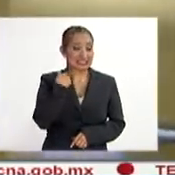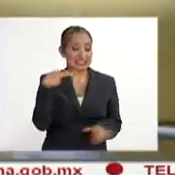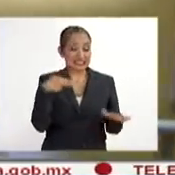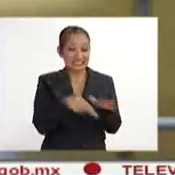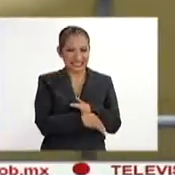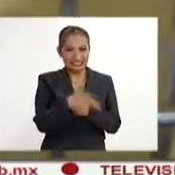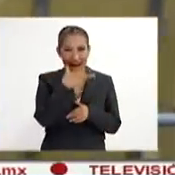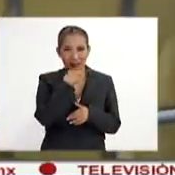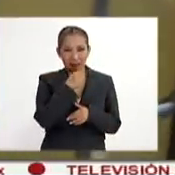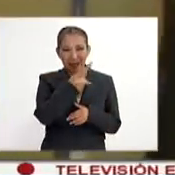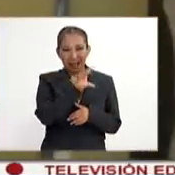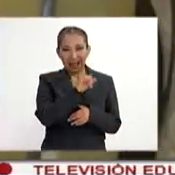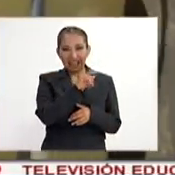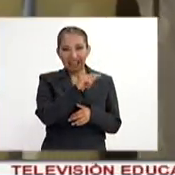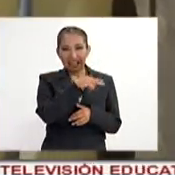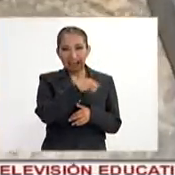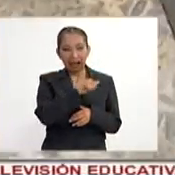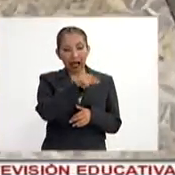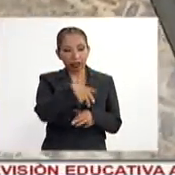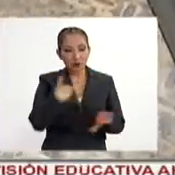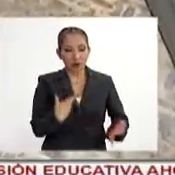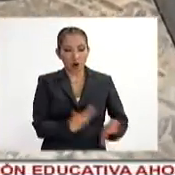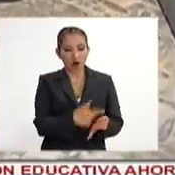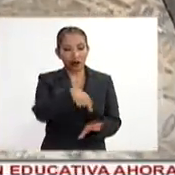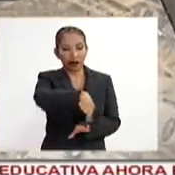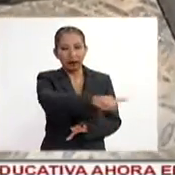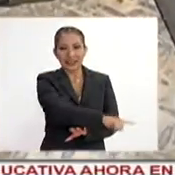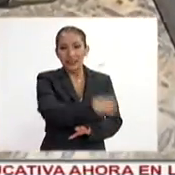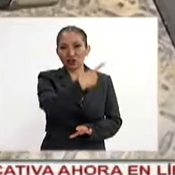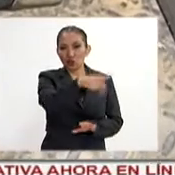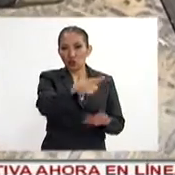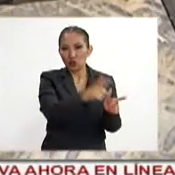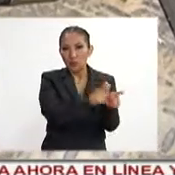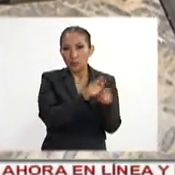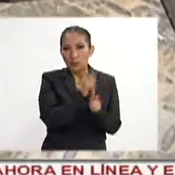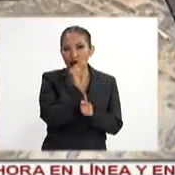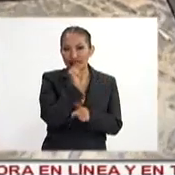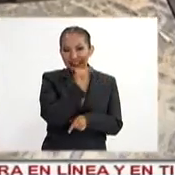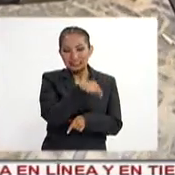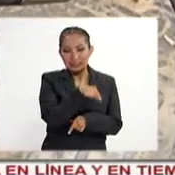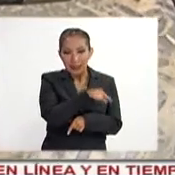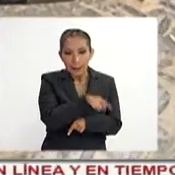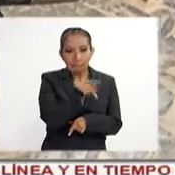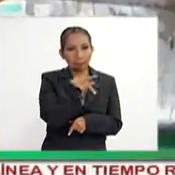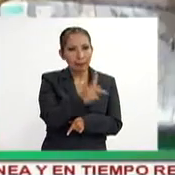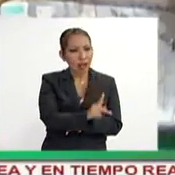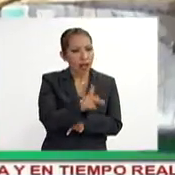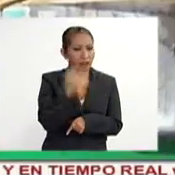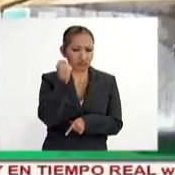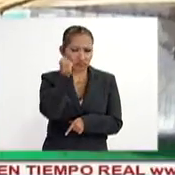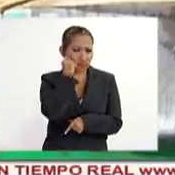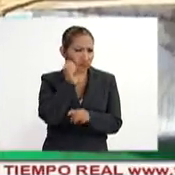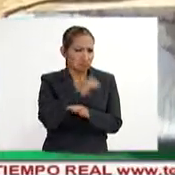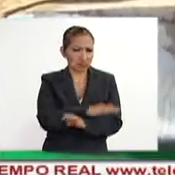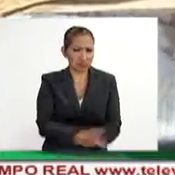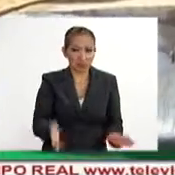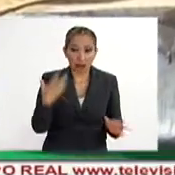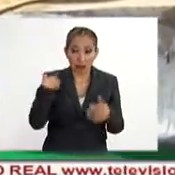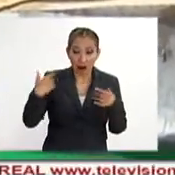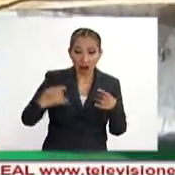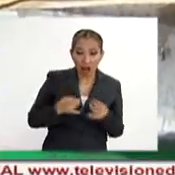asesinato de Castagné es un golpe duro para la institución, pero que de ninguna manera